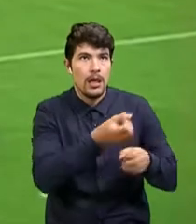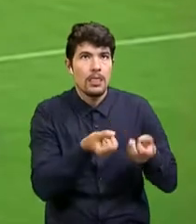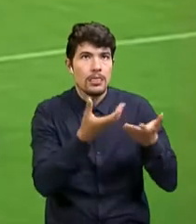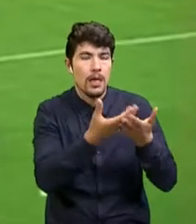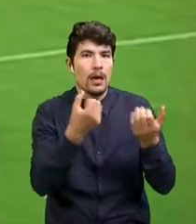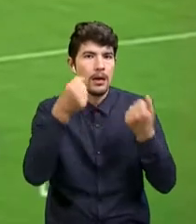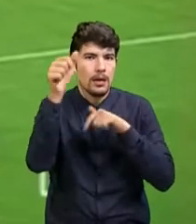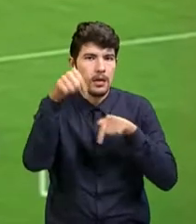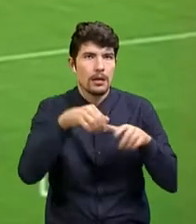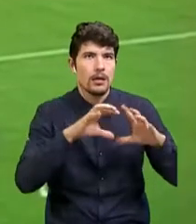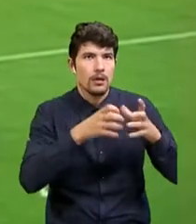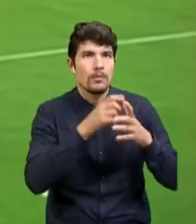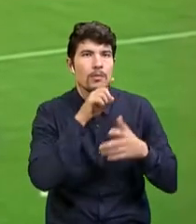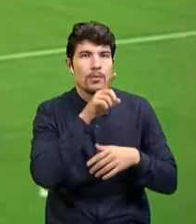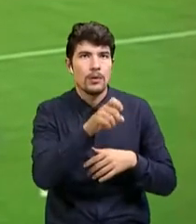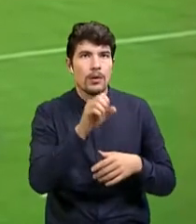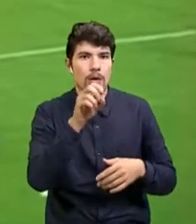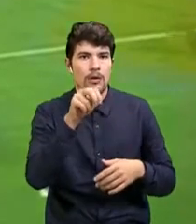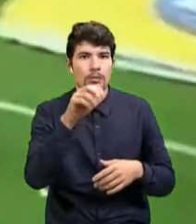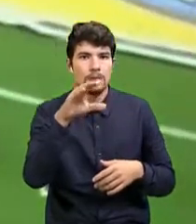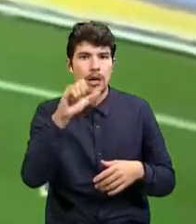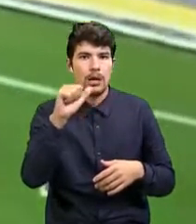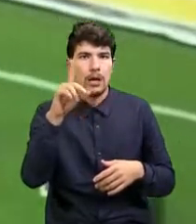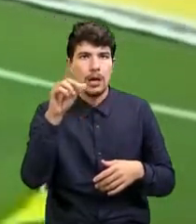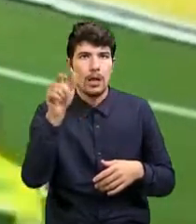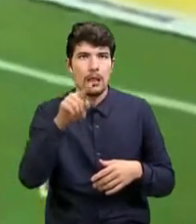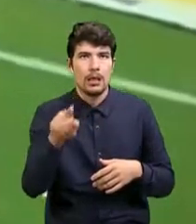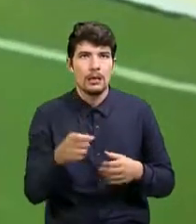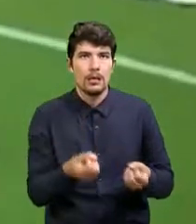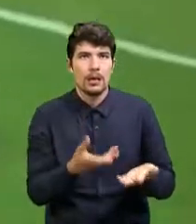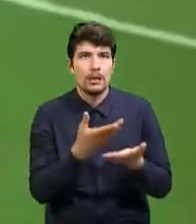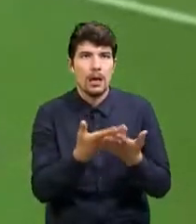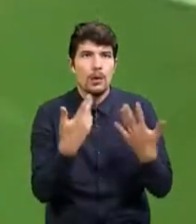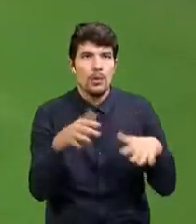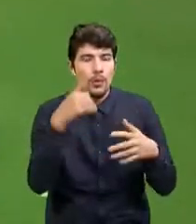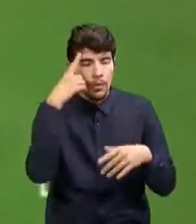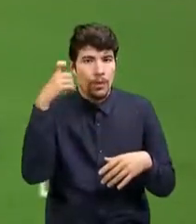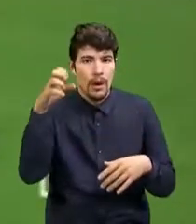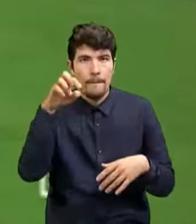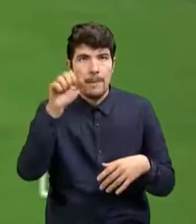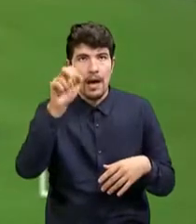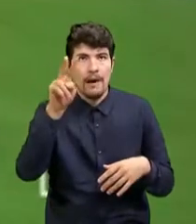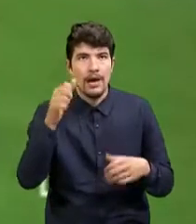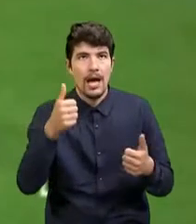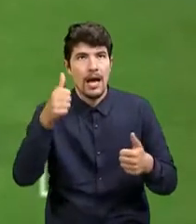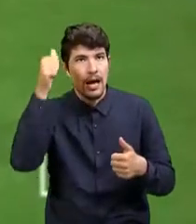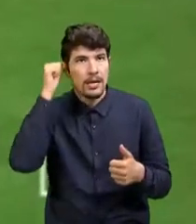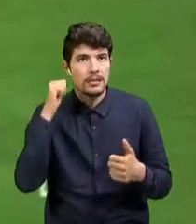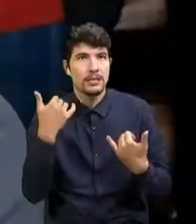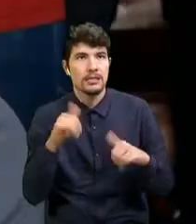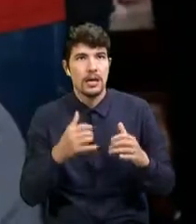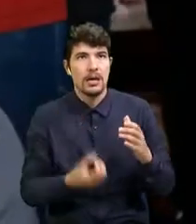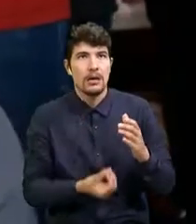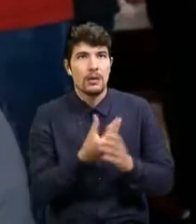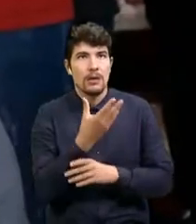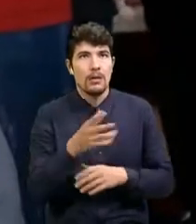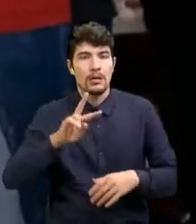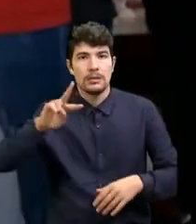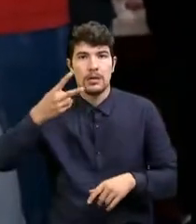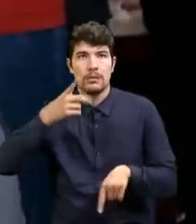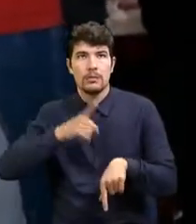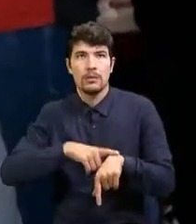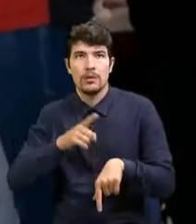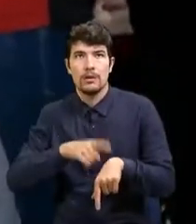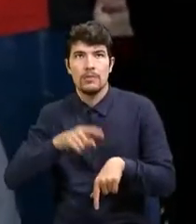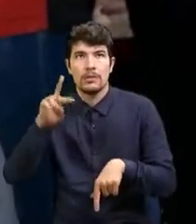triunfo al equipo leopardo ante el once caldas partido que ilusiona a jaime de la pava quien desde ayer asumió como técnico en propiedad el segundo tiempo